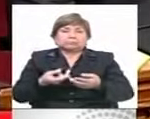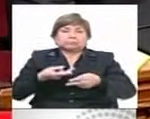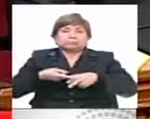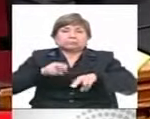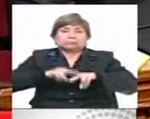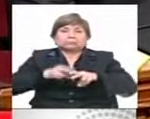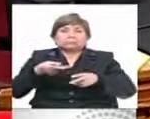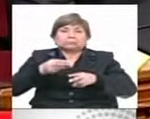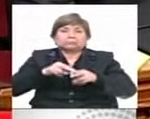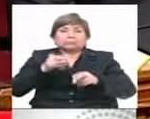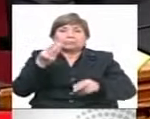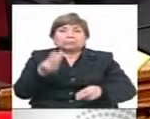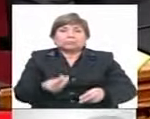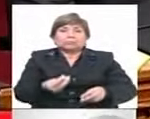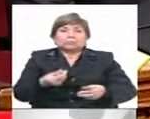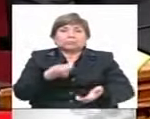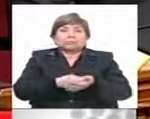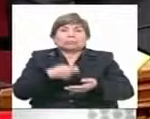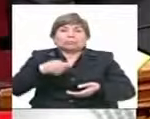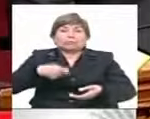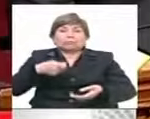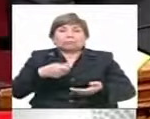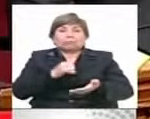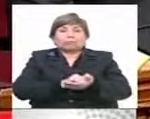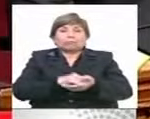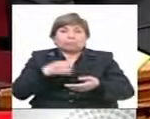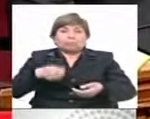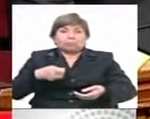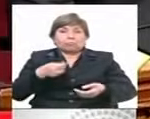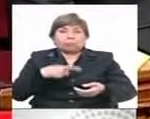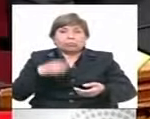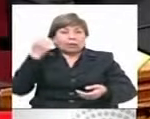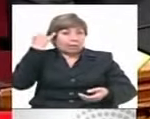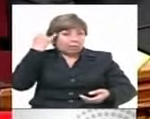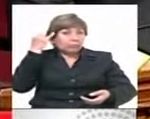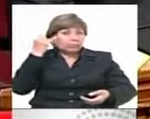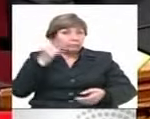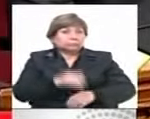los pocos trabajadores que pagan y a las empresas que pagan? Esa es la idea.